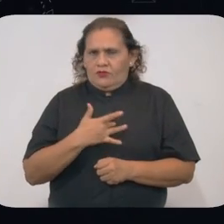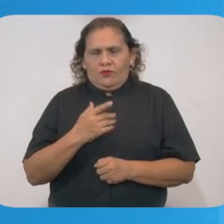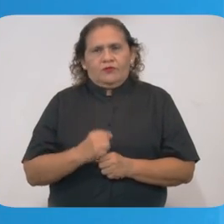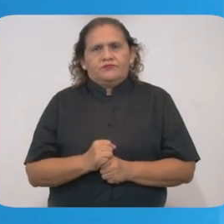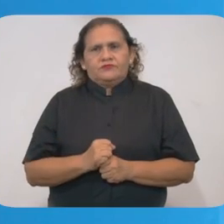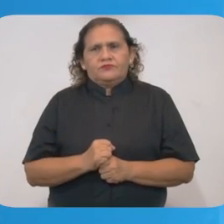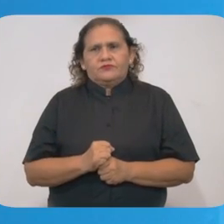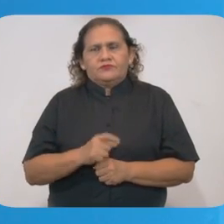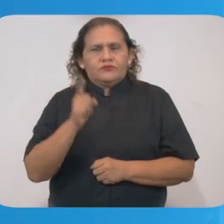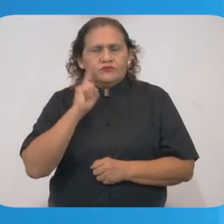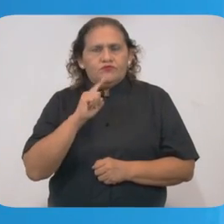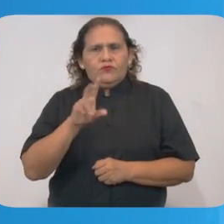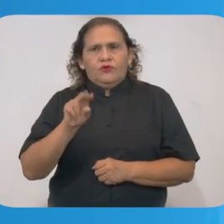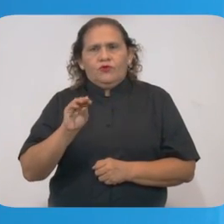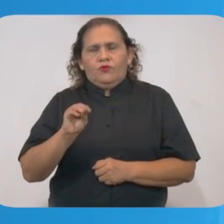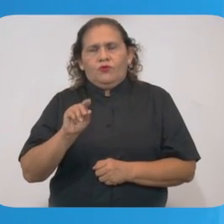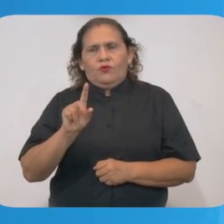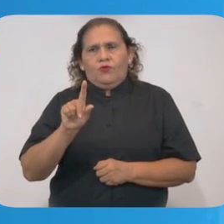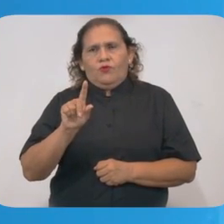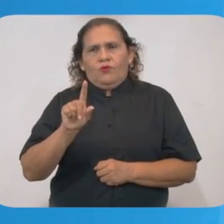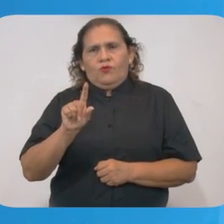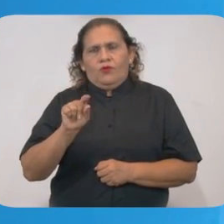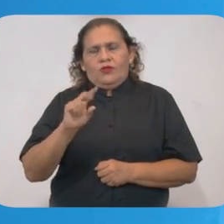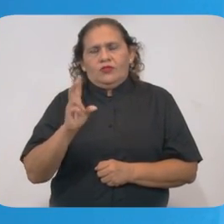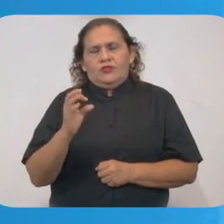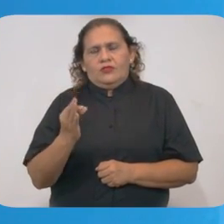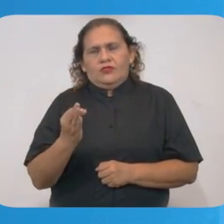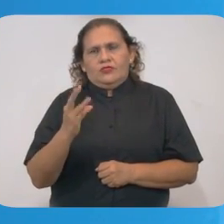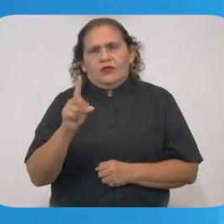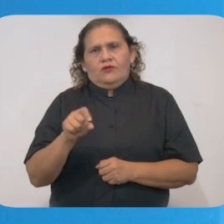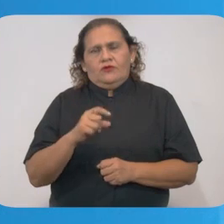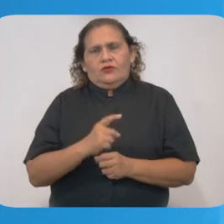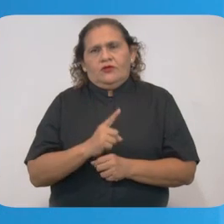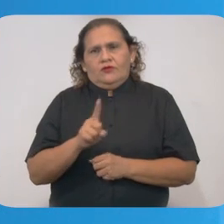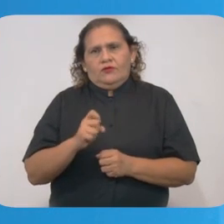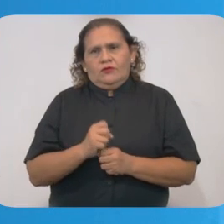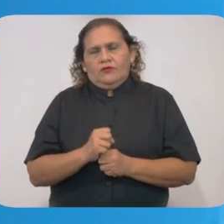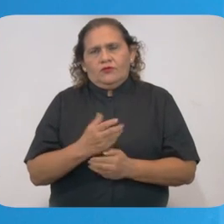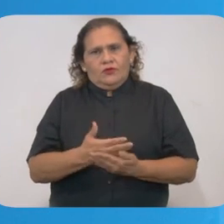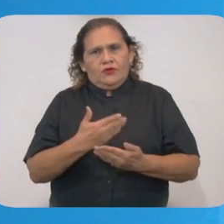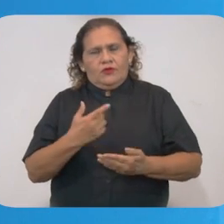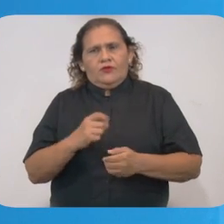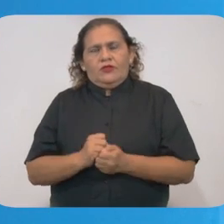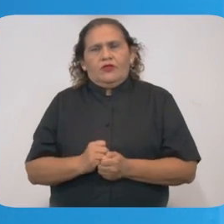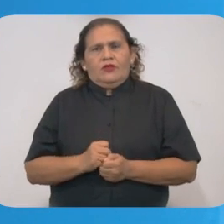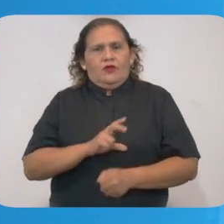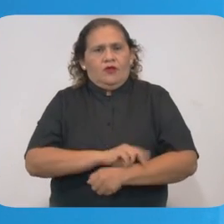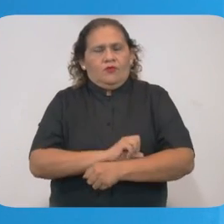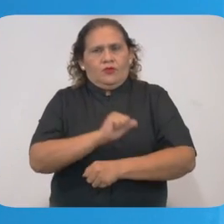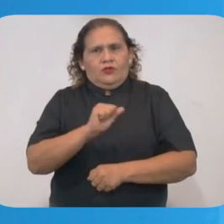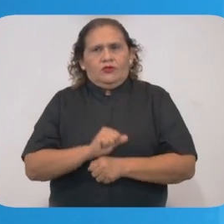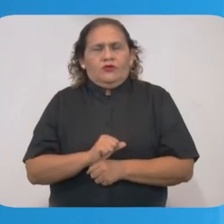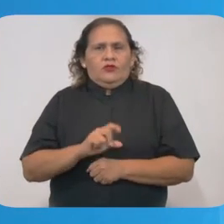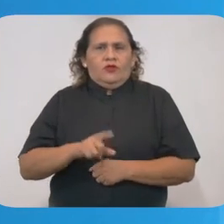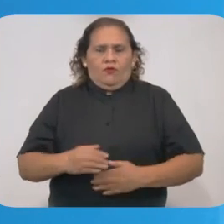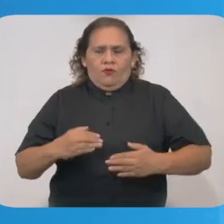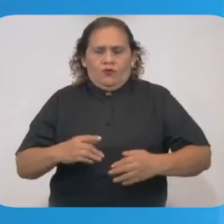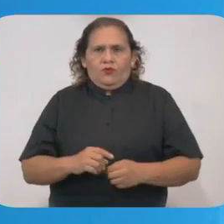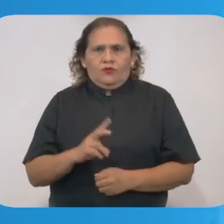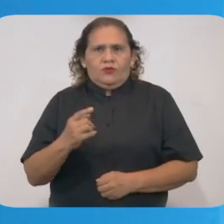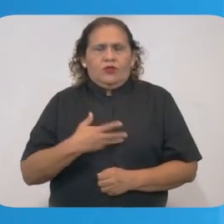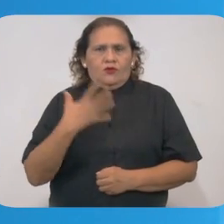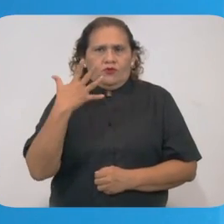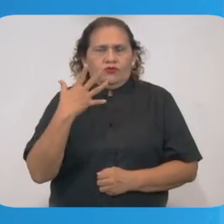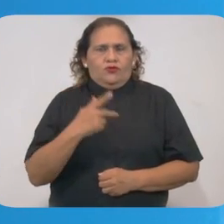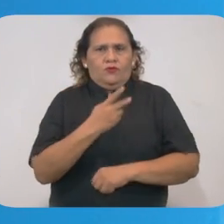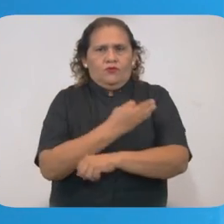asintomático. Mujer de 43 años de edad, originaria y residente de Mérida, con antecedentes de hipertensión y obesidad. La paciente convivía con